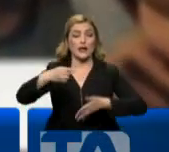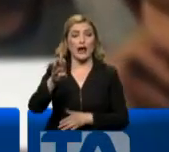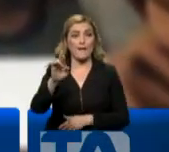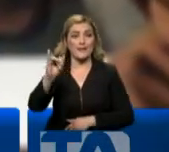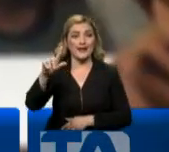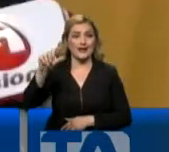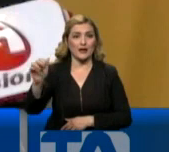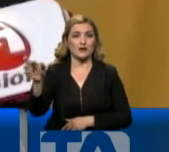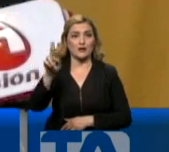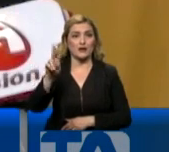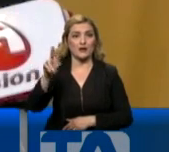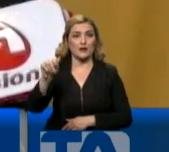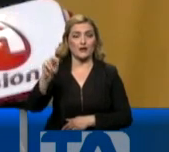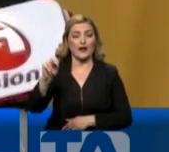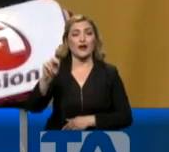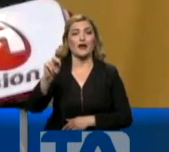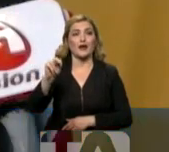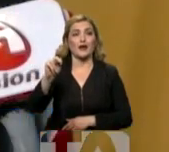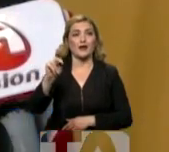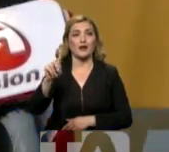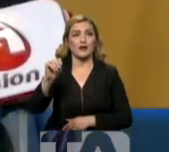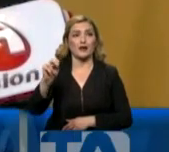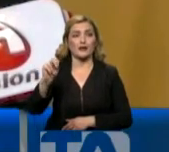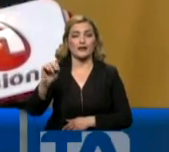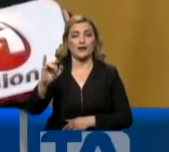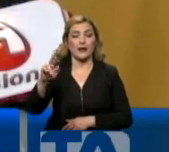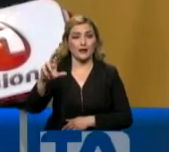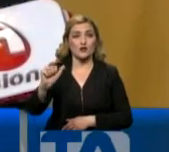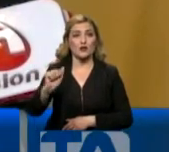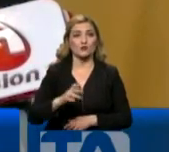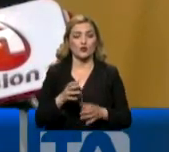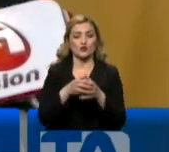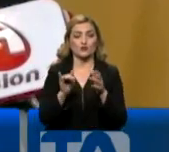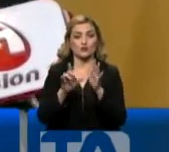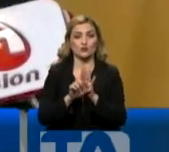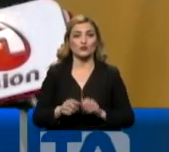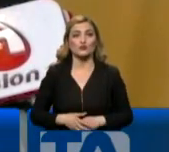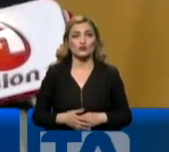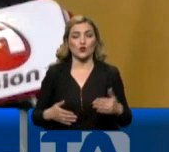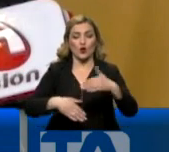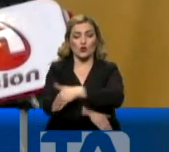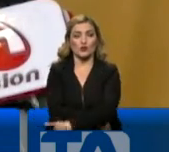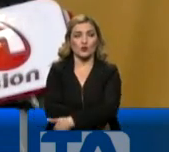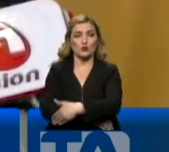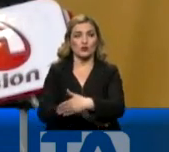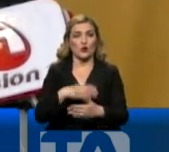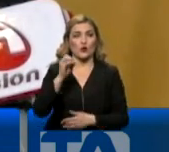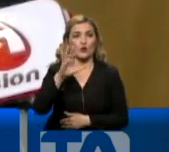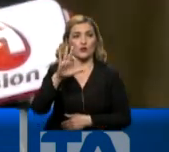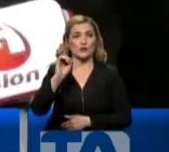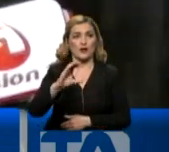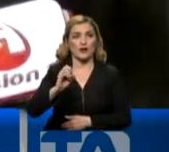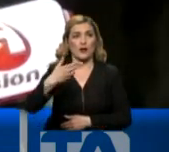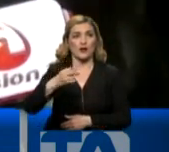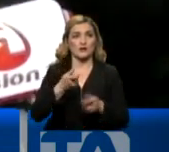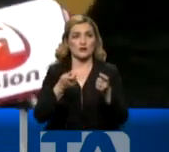Gabriela Rivadeneira. Me parece que es una asociación ilícita. Entiendo que los operativos fueron en Otavalo y Cotacachi, si no estoy mal.